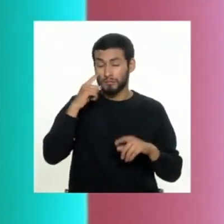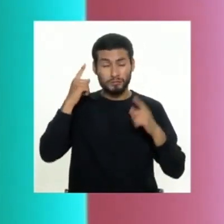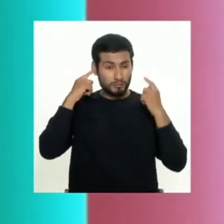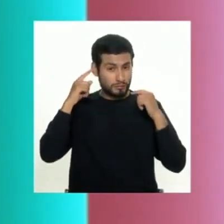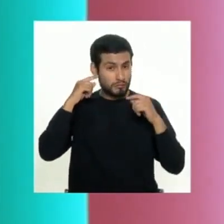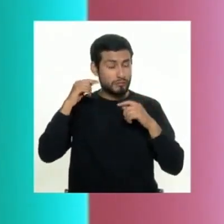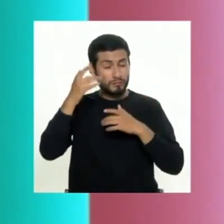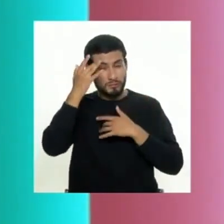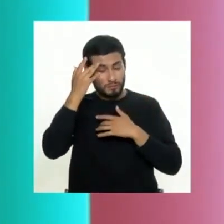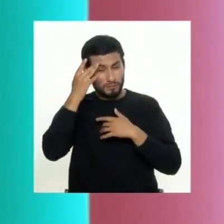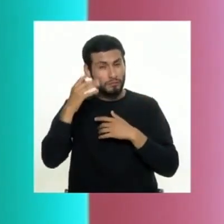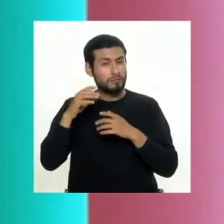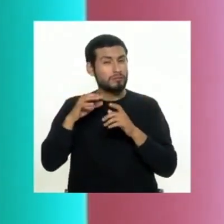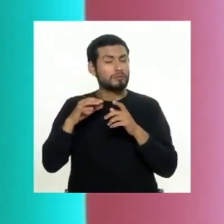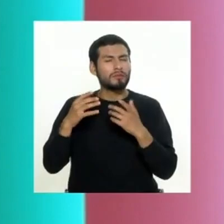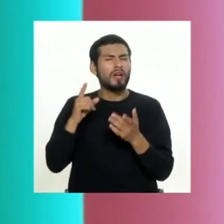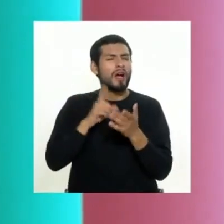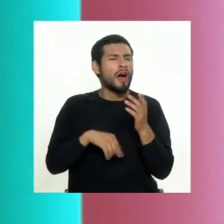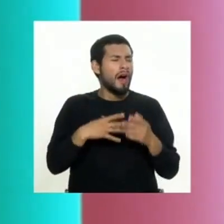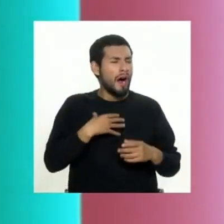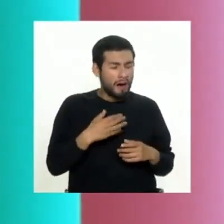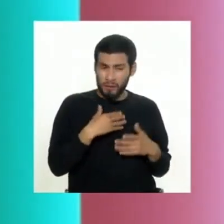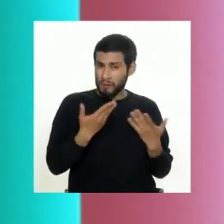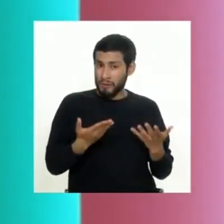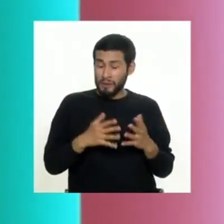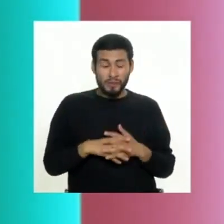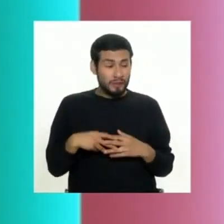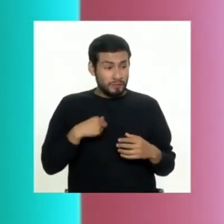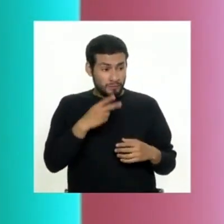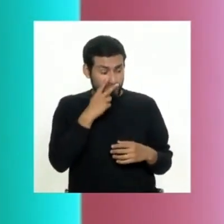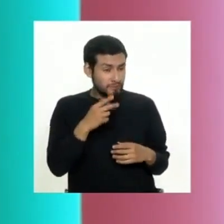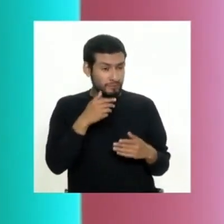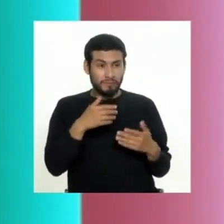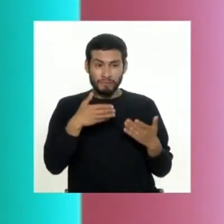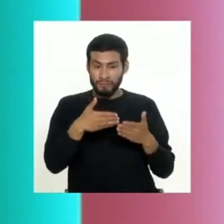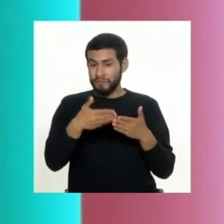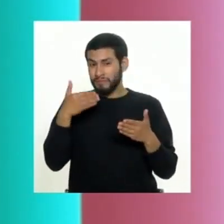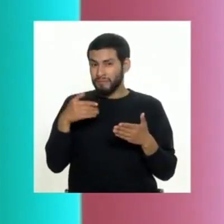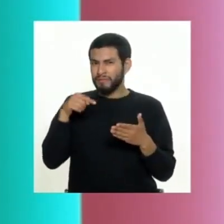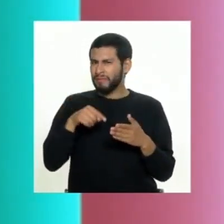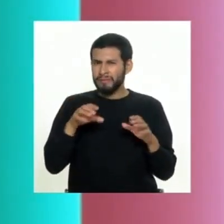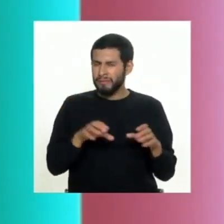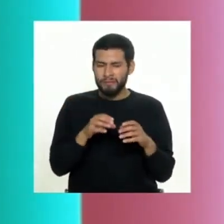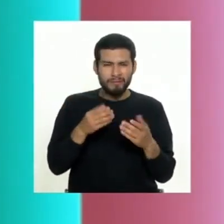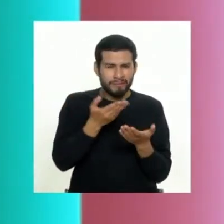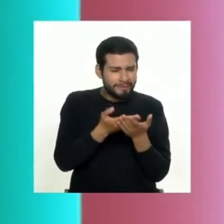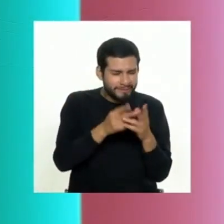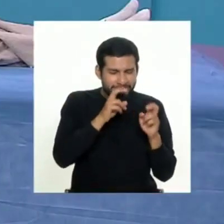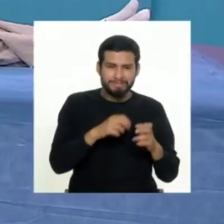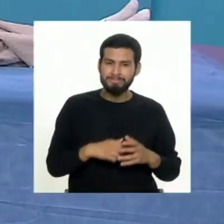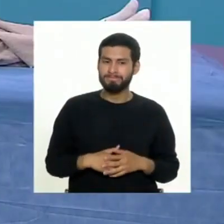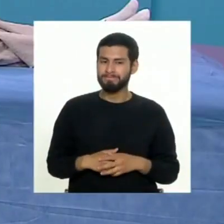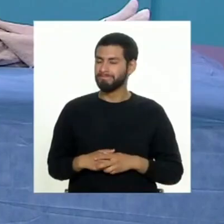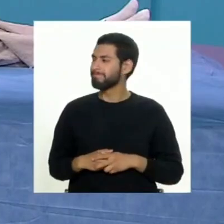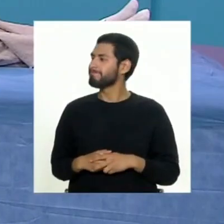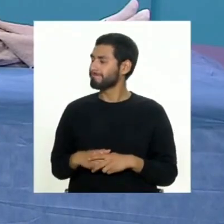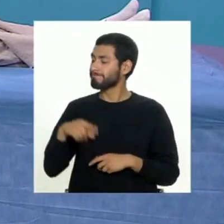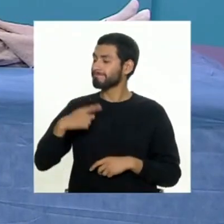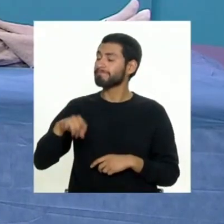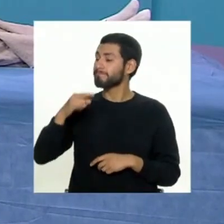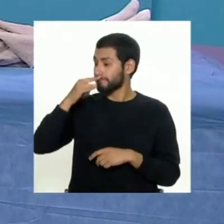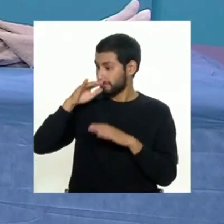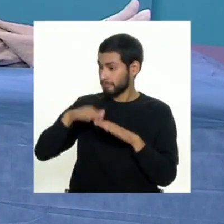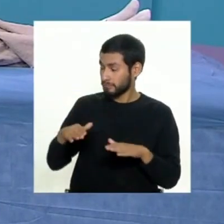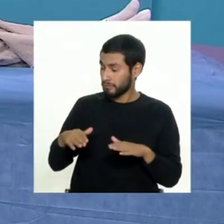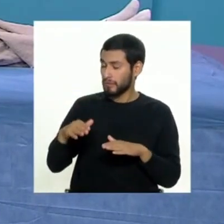niños también? ¿Desde qué edad lo puedo hacer? Sabemos ya las indicaciones pre-hacer esta prueba. Mire, en niños lo